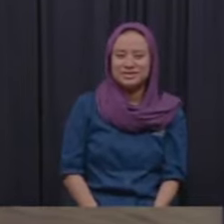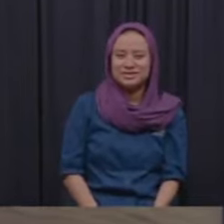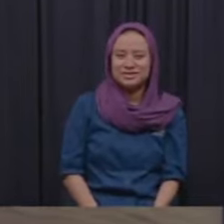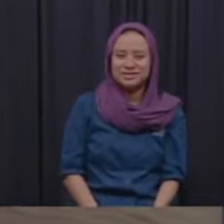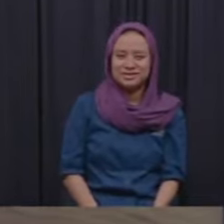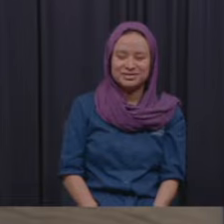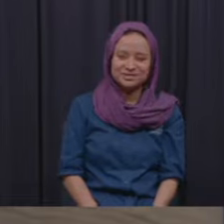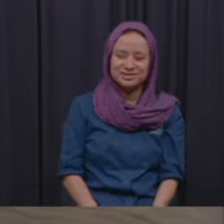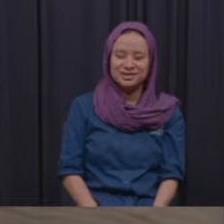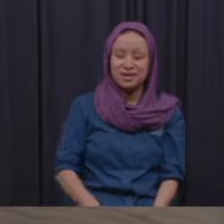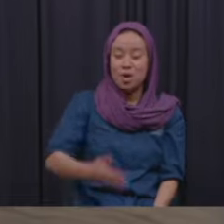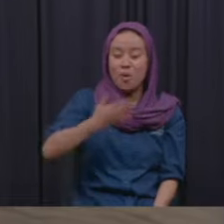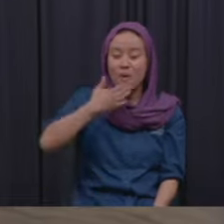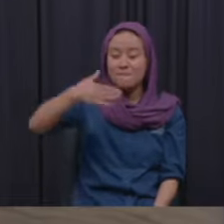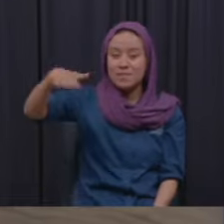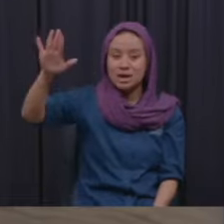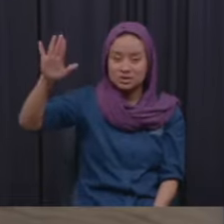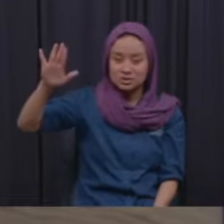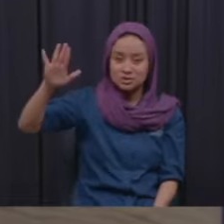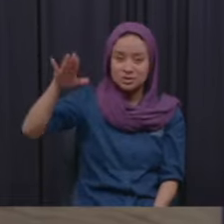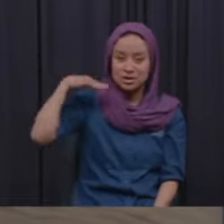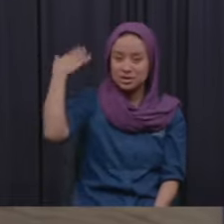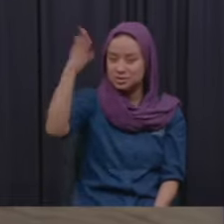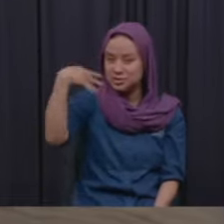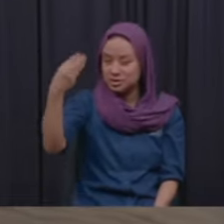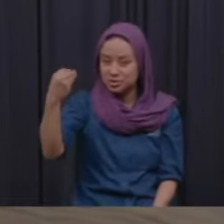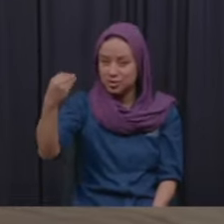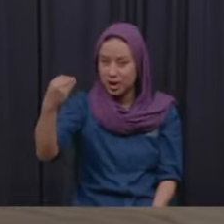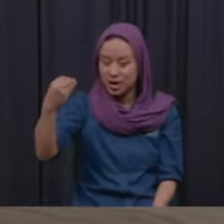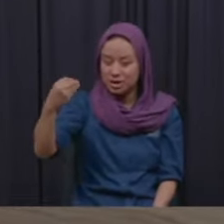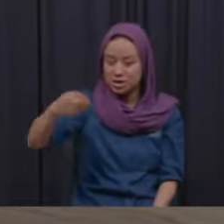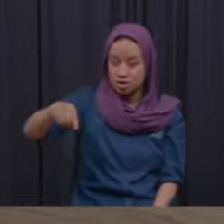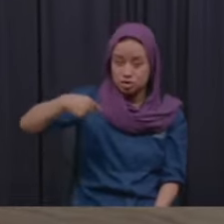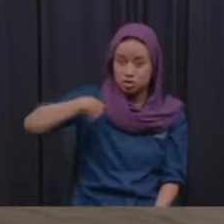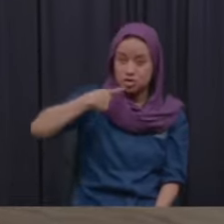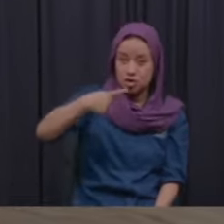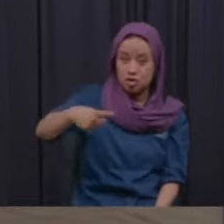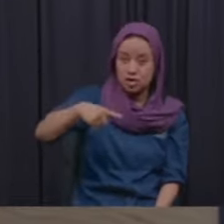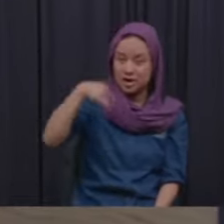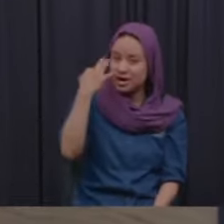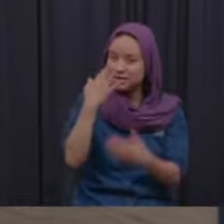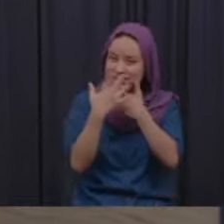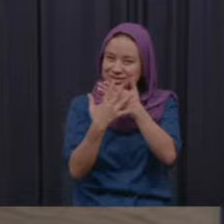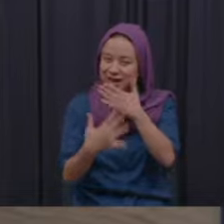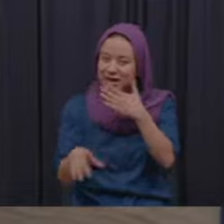espiritual. Yo en el nombre del Señor proclamo que la sangre de Cristo nos cubre.